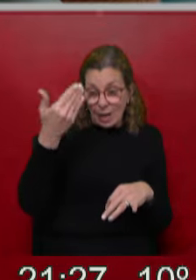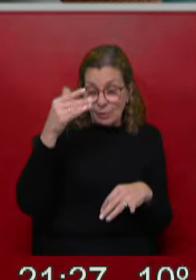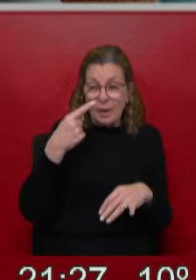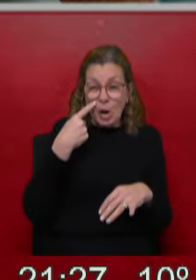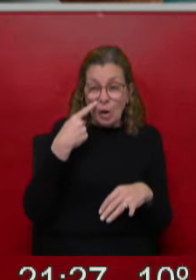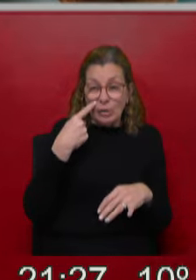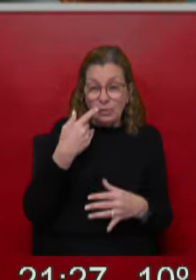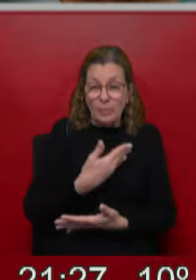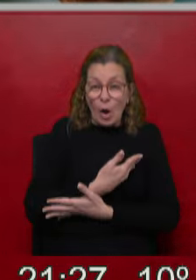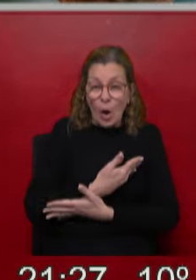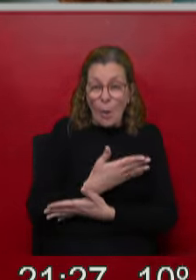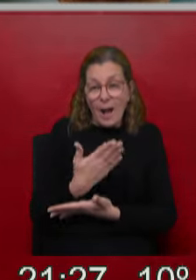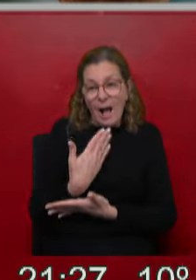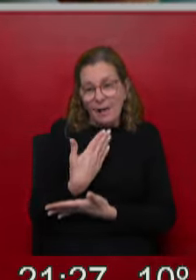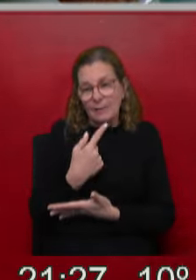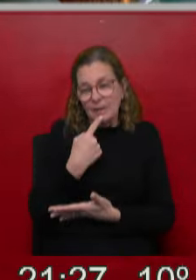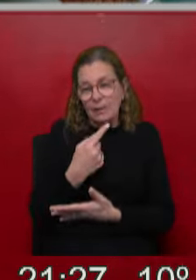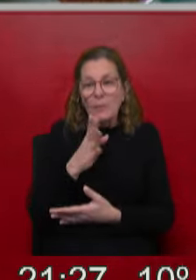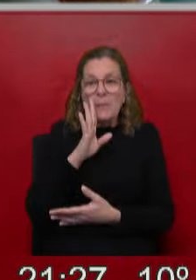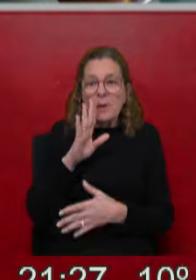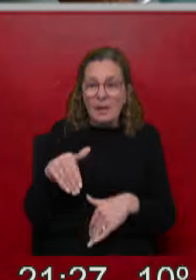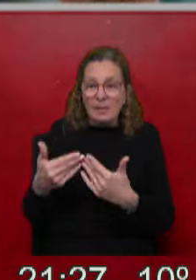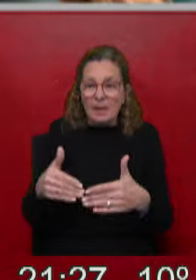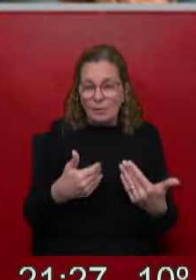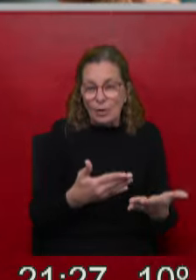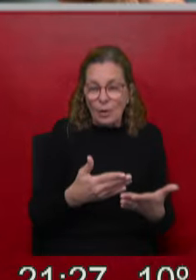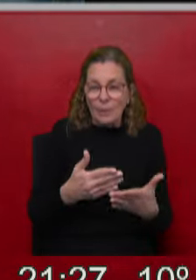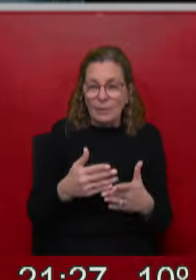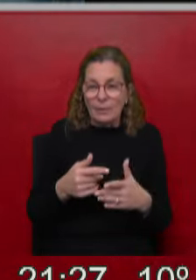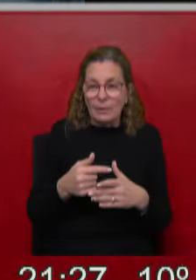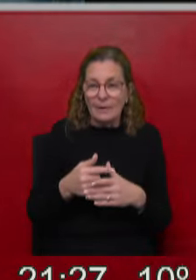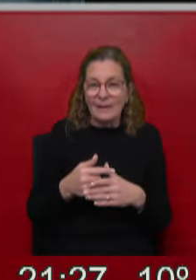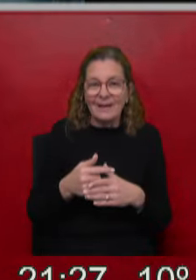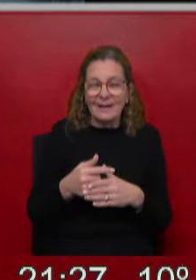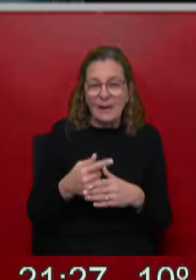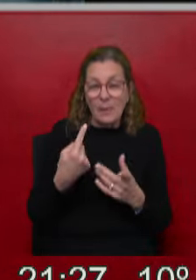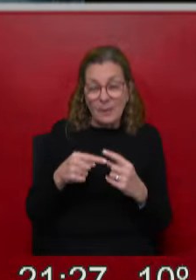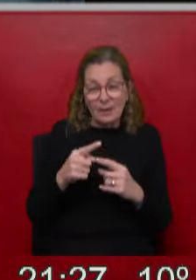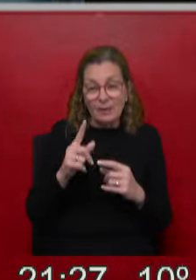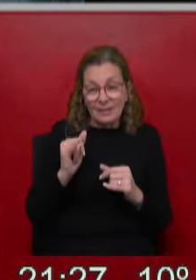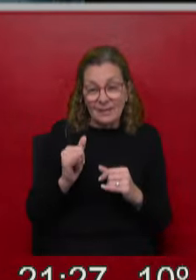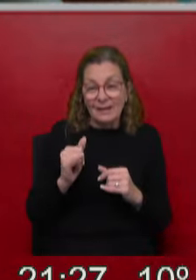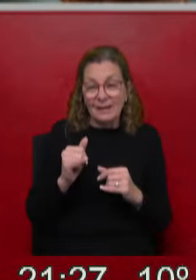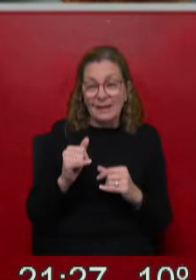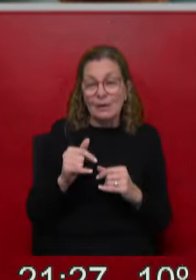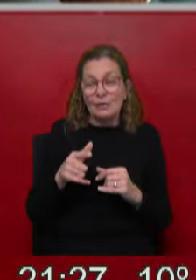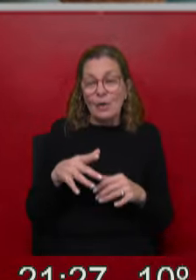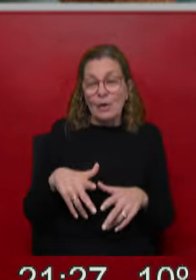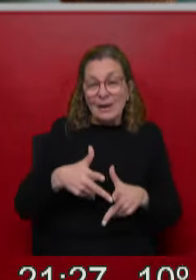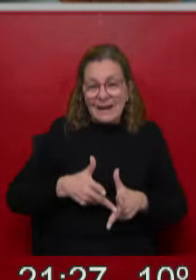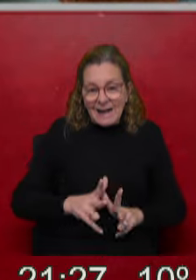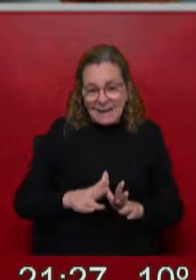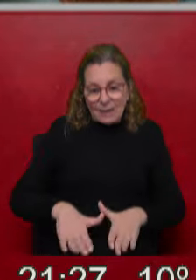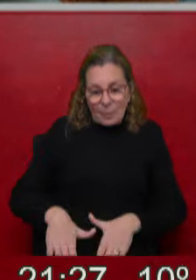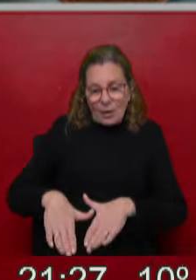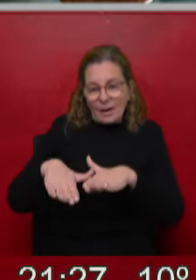que me tuvieron a UPA, que dudo que mi madre me diera a todo el mundo para que me tenga UPA. Pero todavía sigue pasando porque me crié en esos pasillos que,